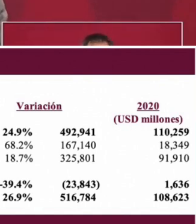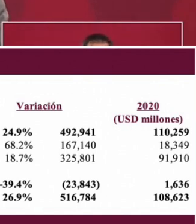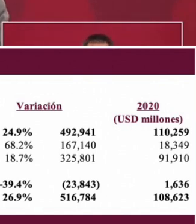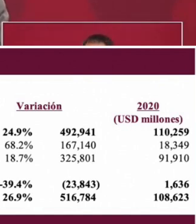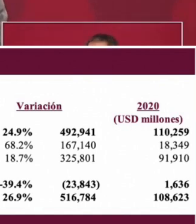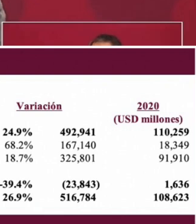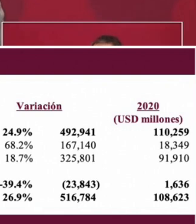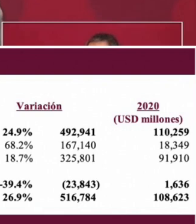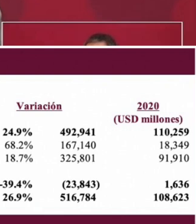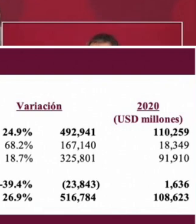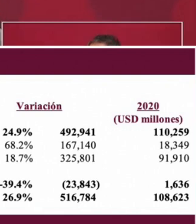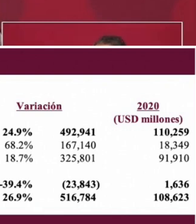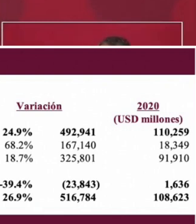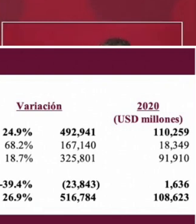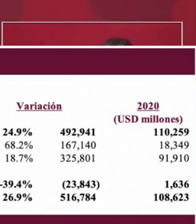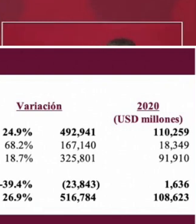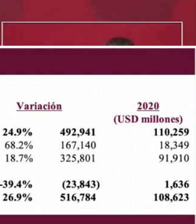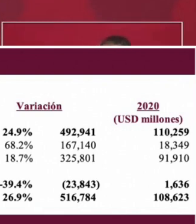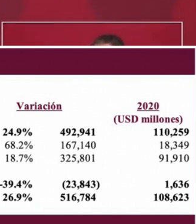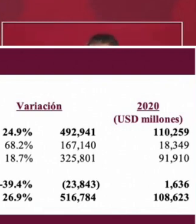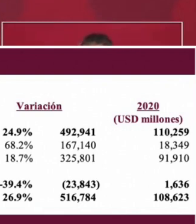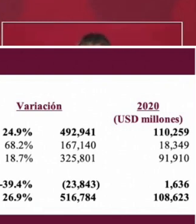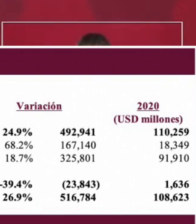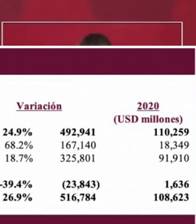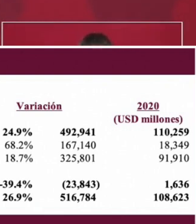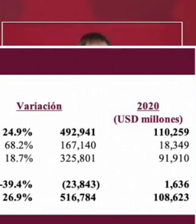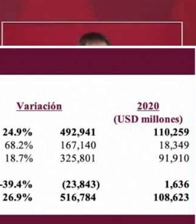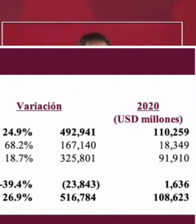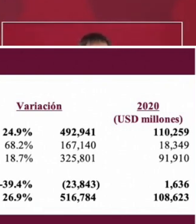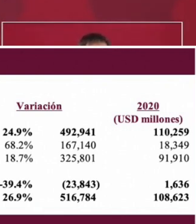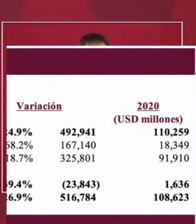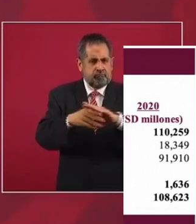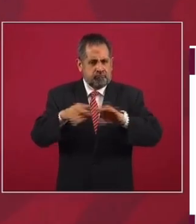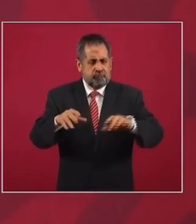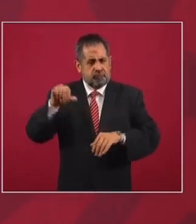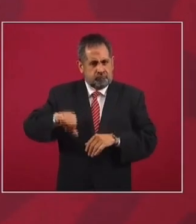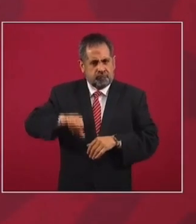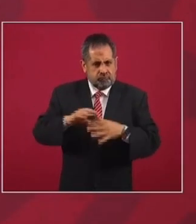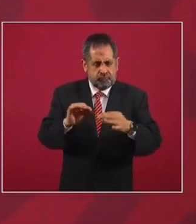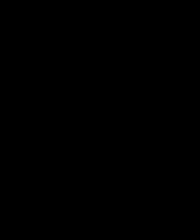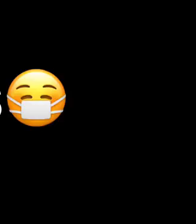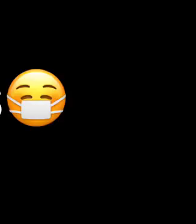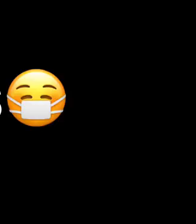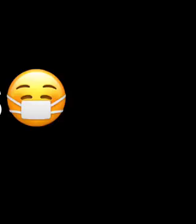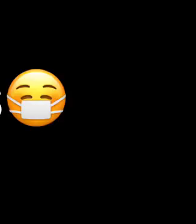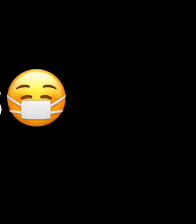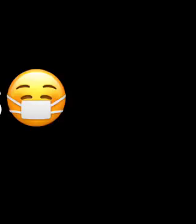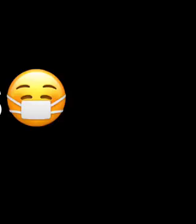aumentos en la deuda de Pemex. Hoy se va a explicar esta situación.